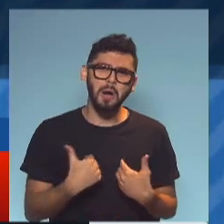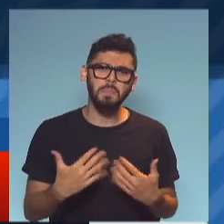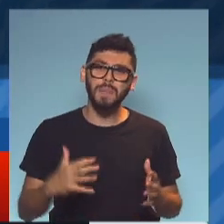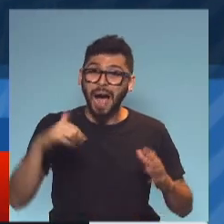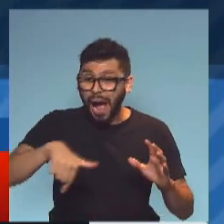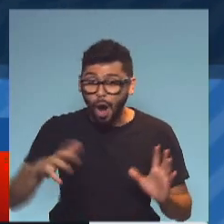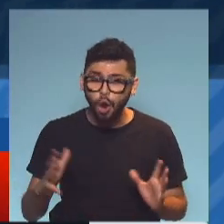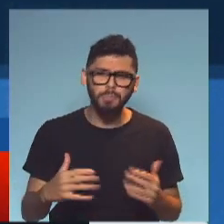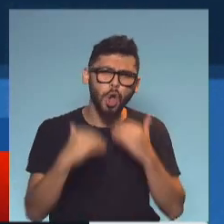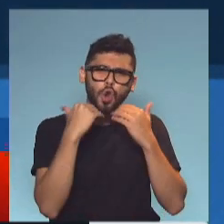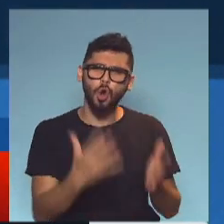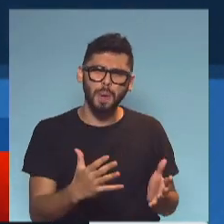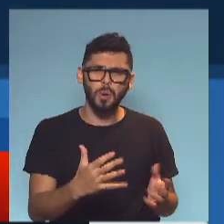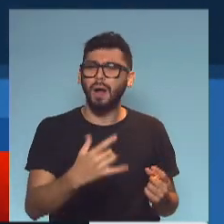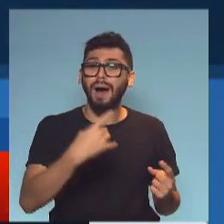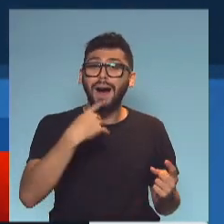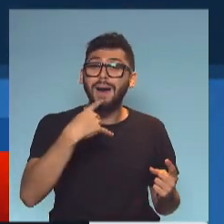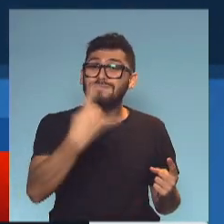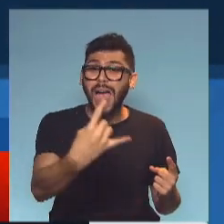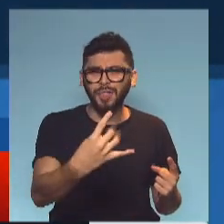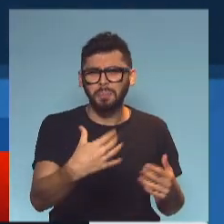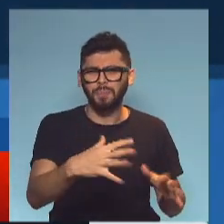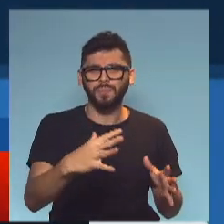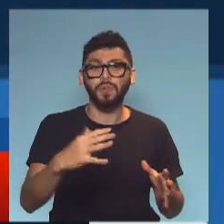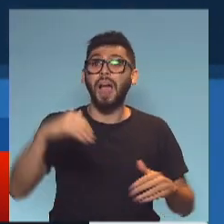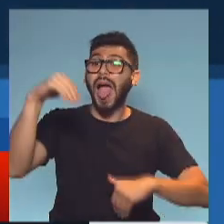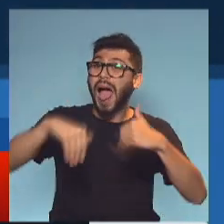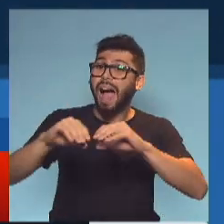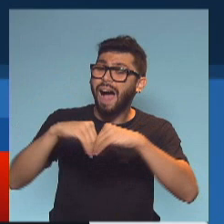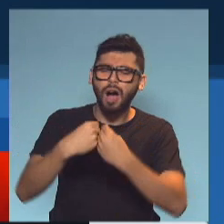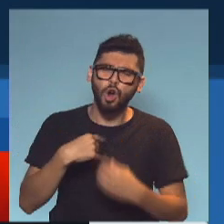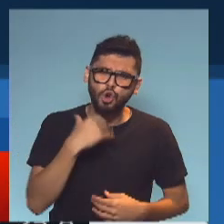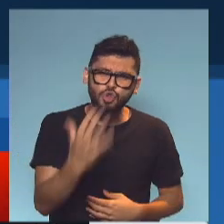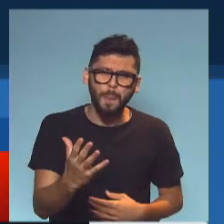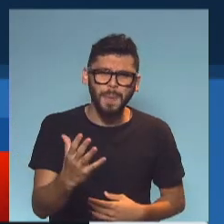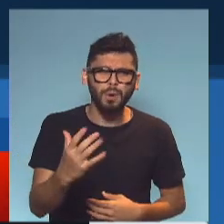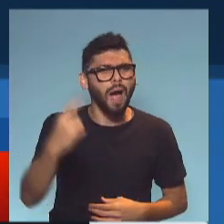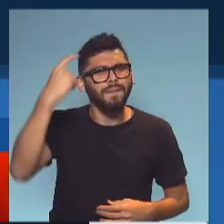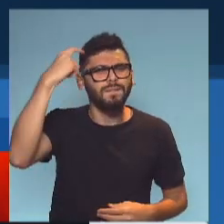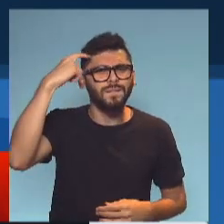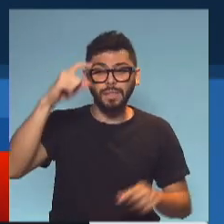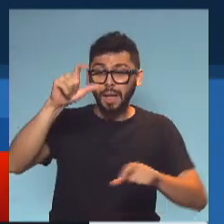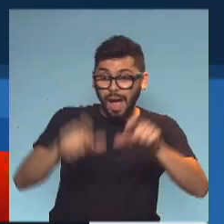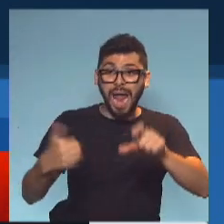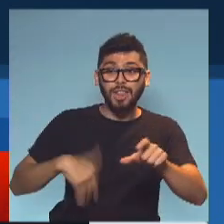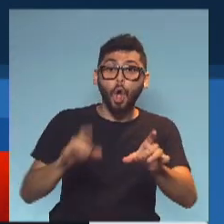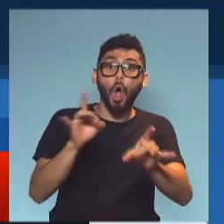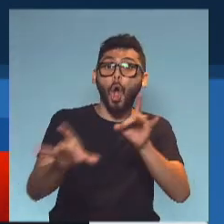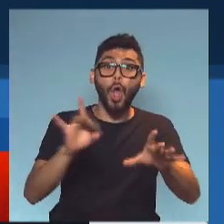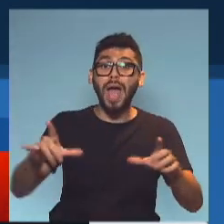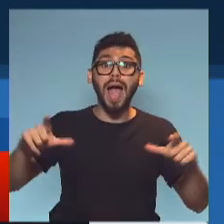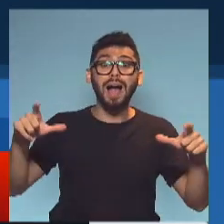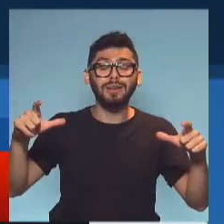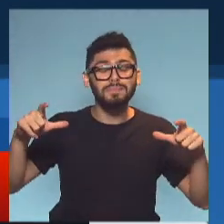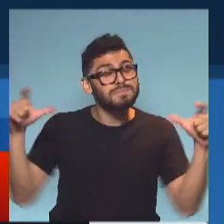importa. Ni me importa el resultado de la elección. Me importa que los argentinos dejen de contagiarse. Me